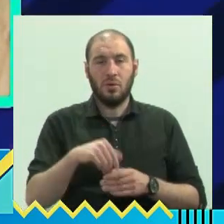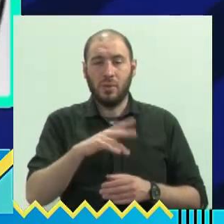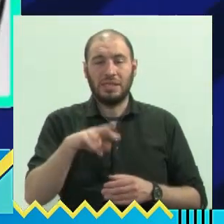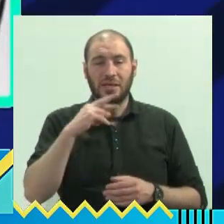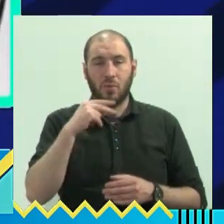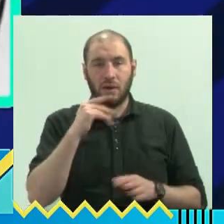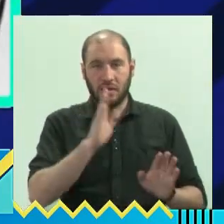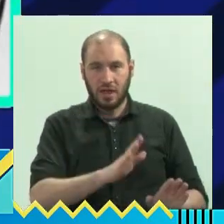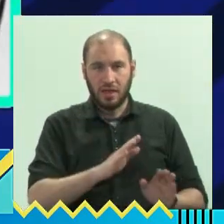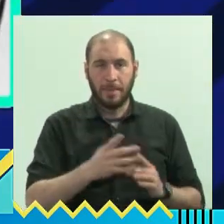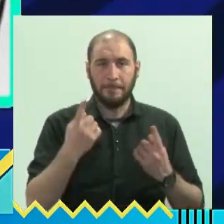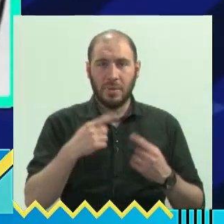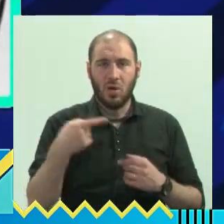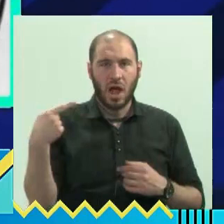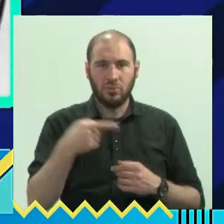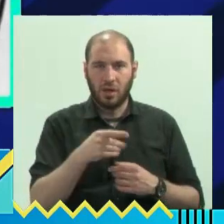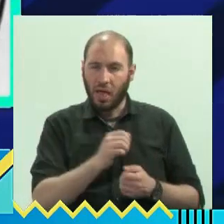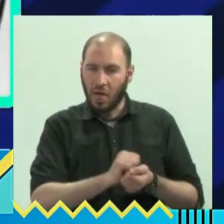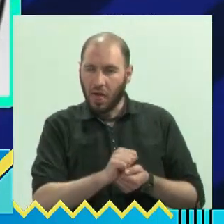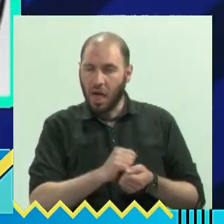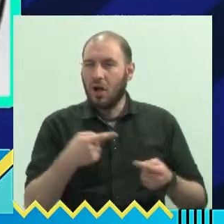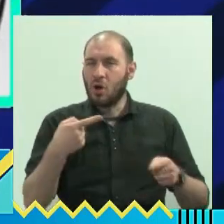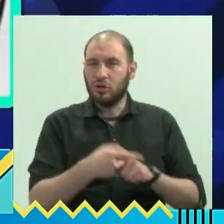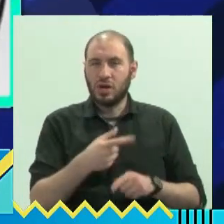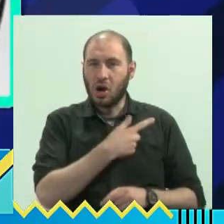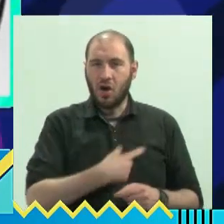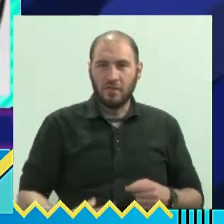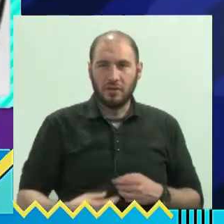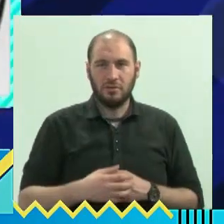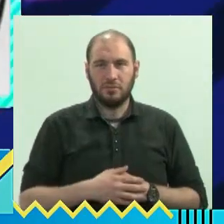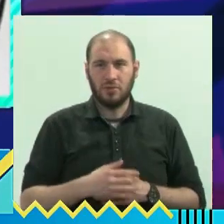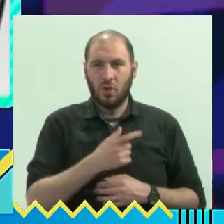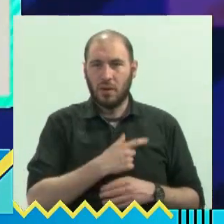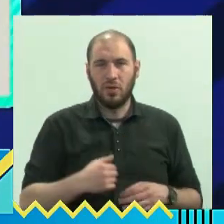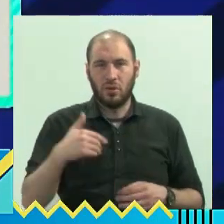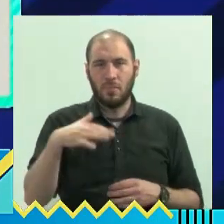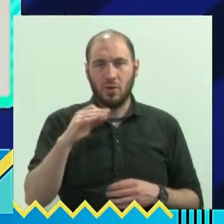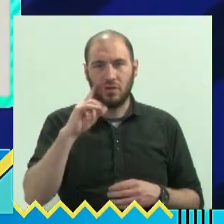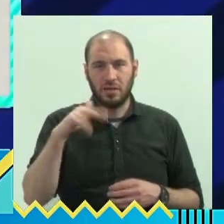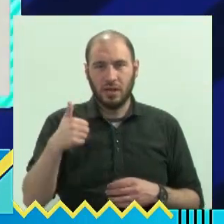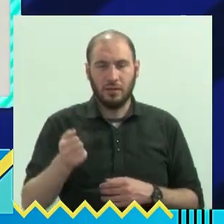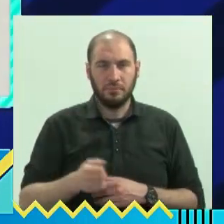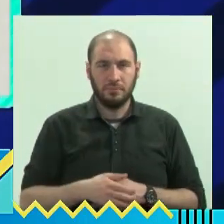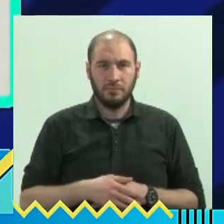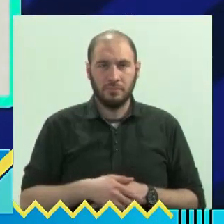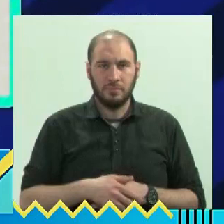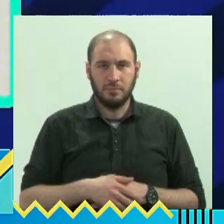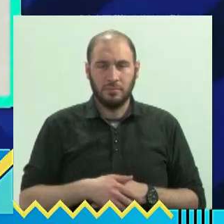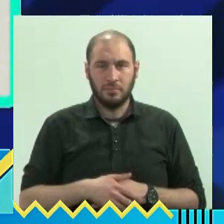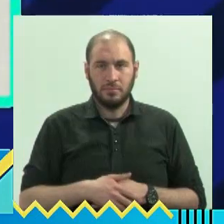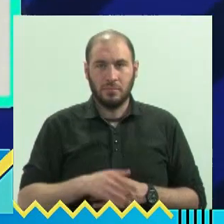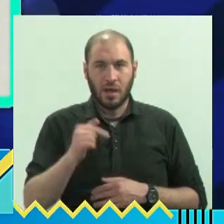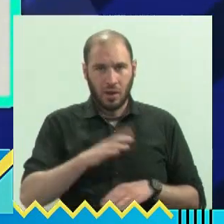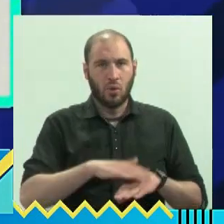Juan, pero es acusado de conspiración contra el gobierno del gobernador Pedro Molina, y es